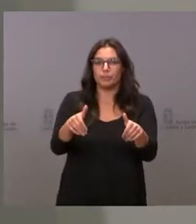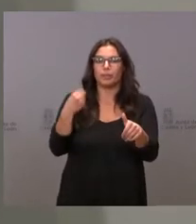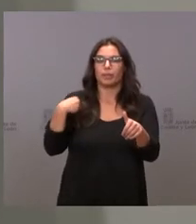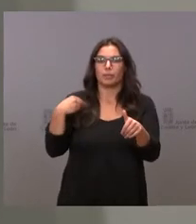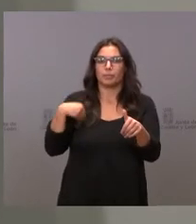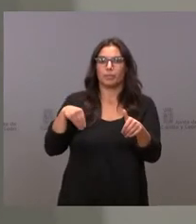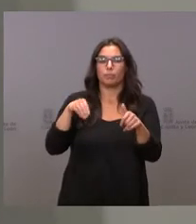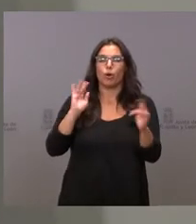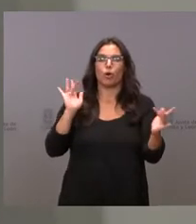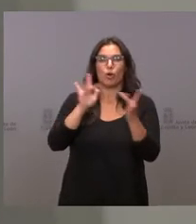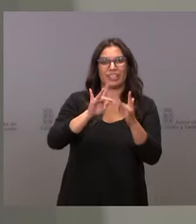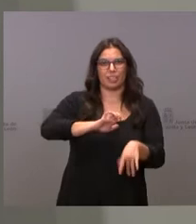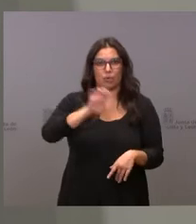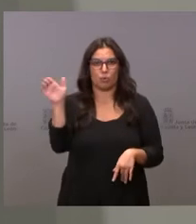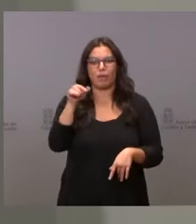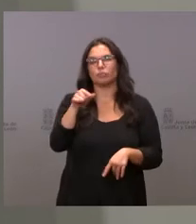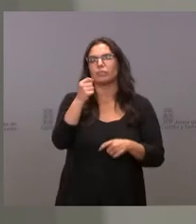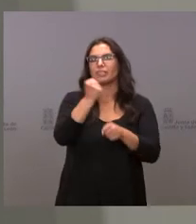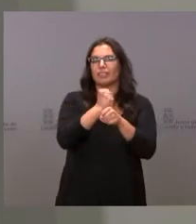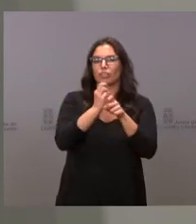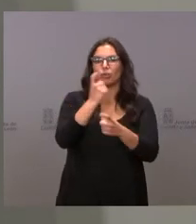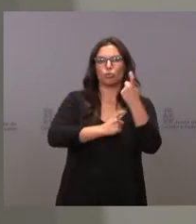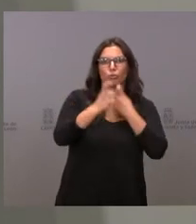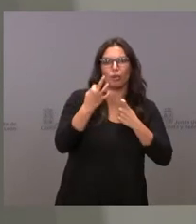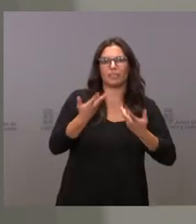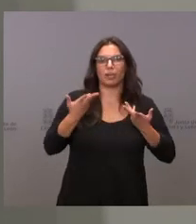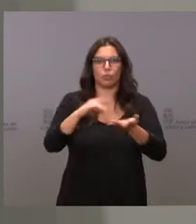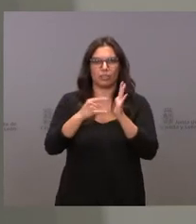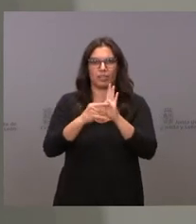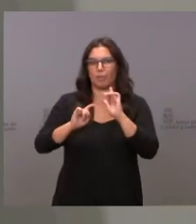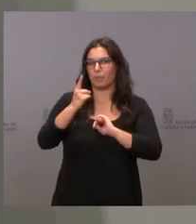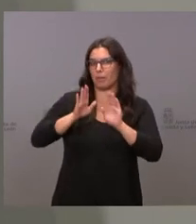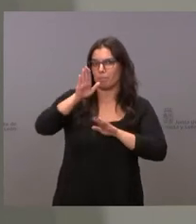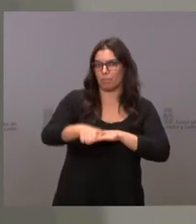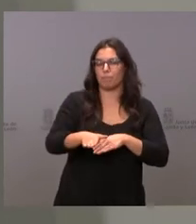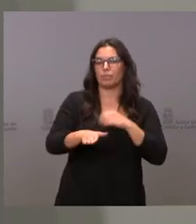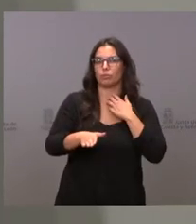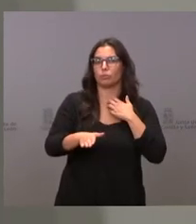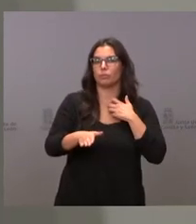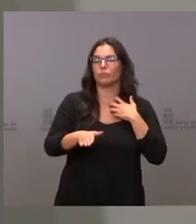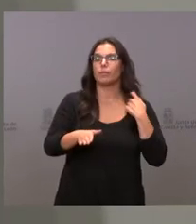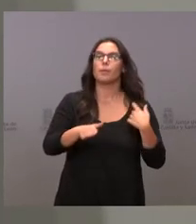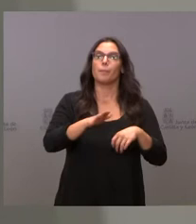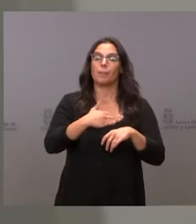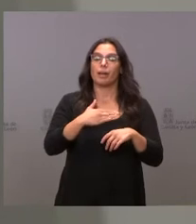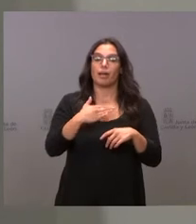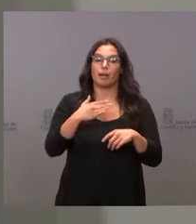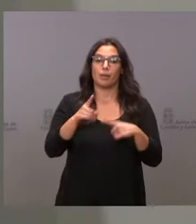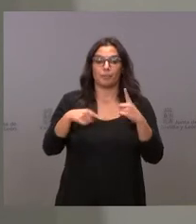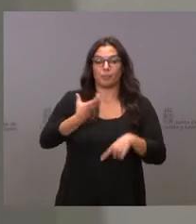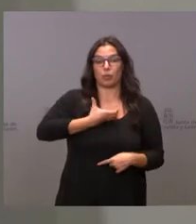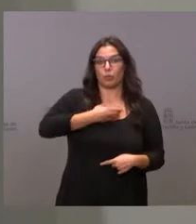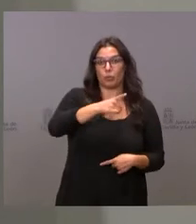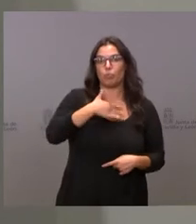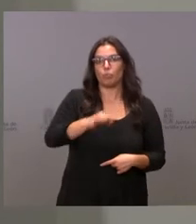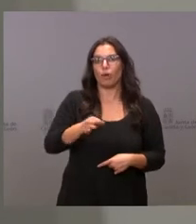Conectar Europa. Son trabajos de consultoría y asistencia técnica como primer paso para que el Ayuntamiento pueda